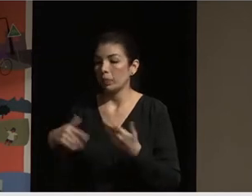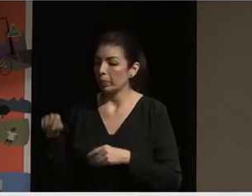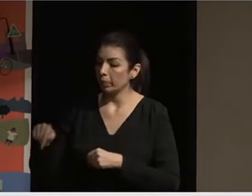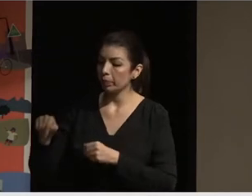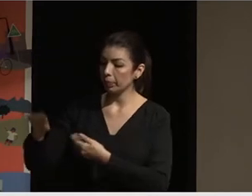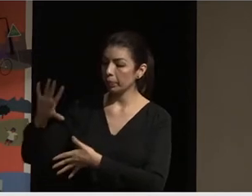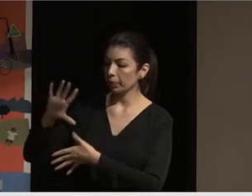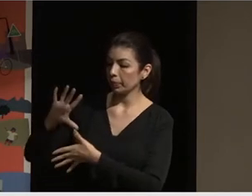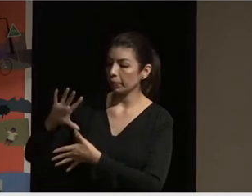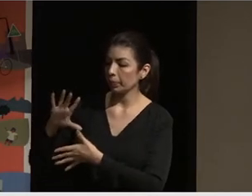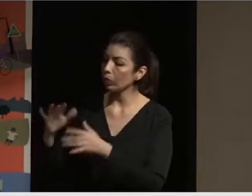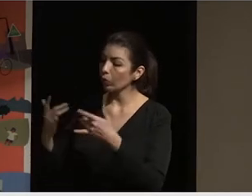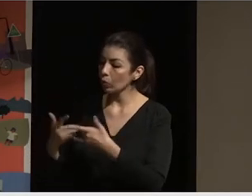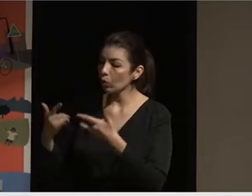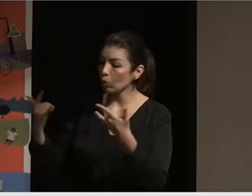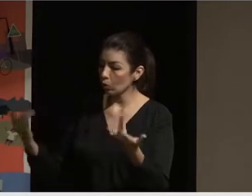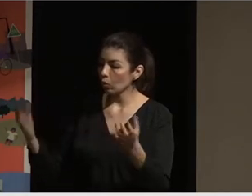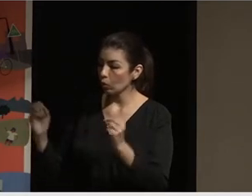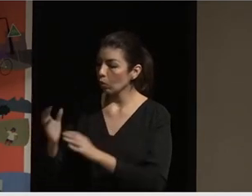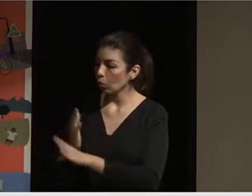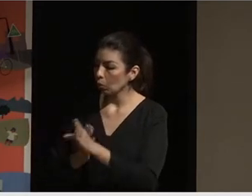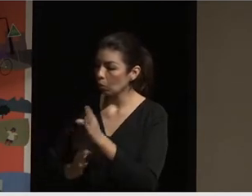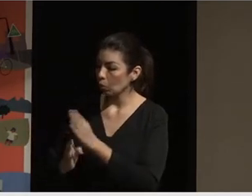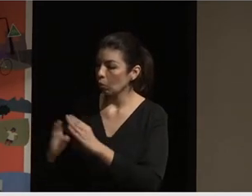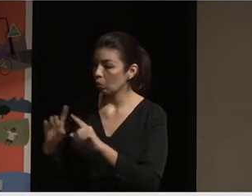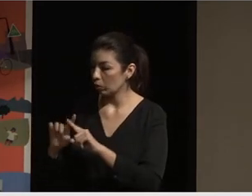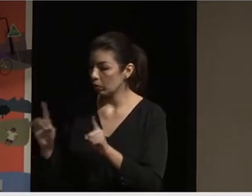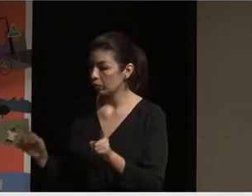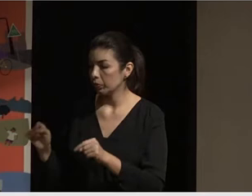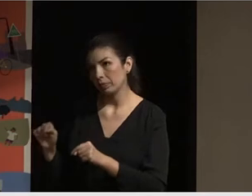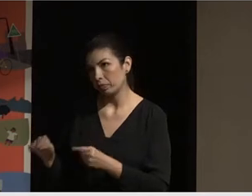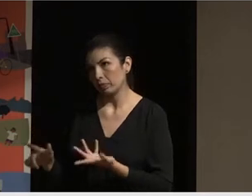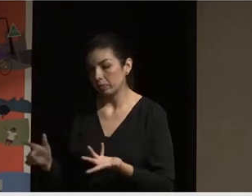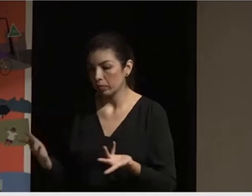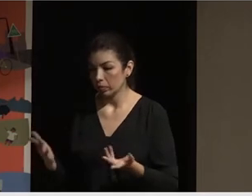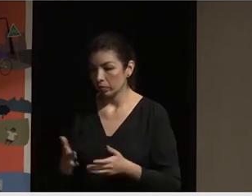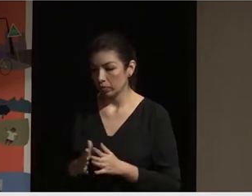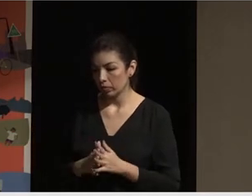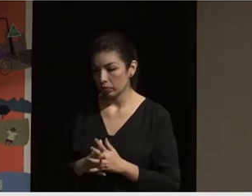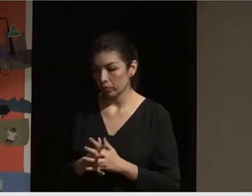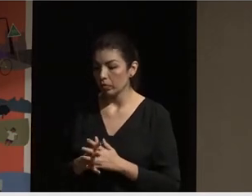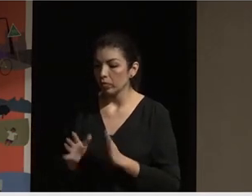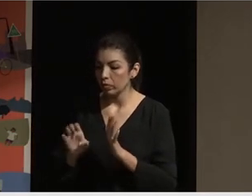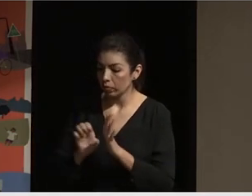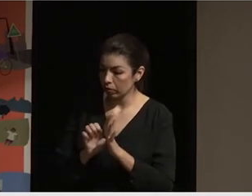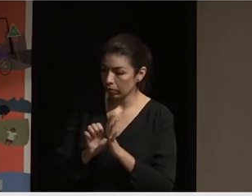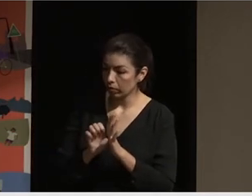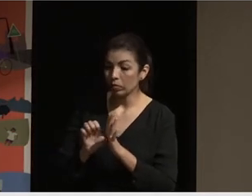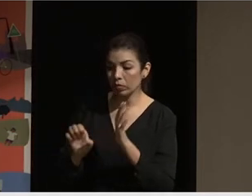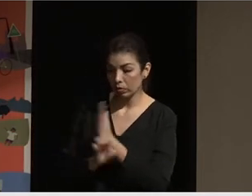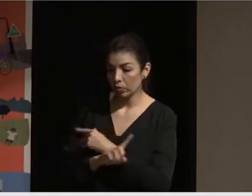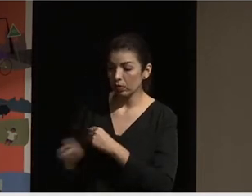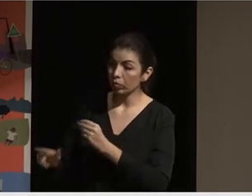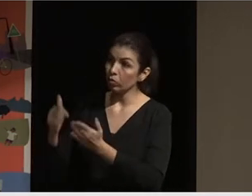que muchos de los fenómenos se dan particularmente en las cuestiones centrales, ¿no? Los nodos centrales de las ciudades